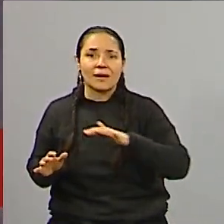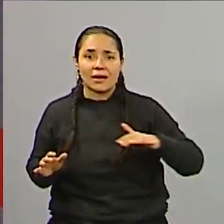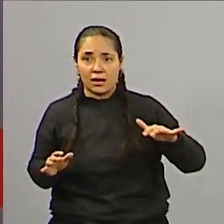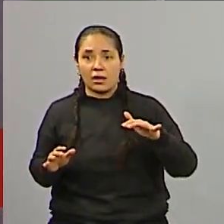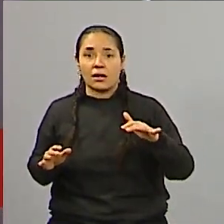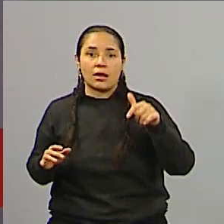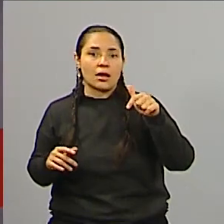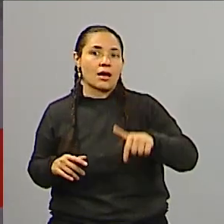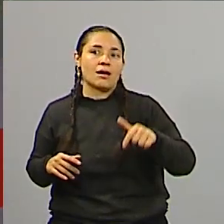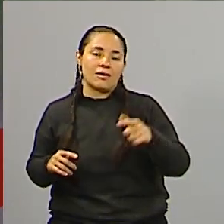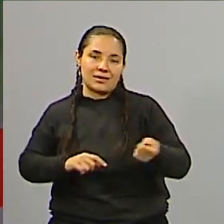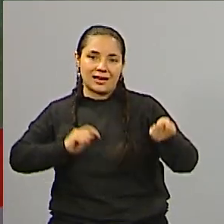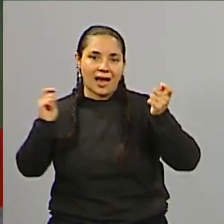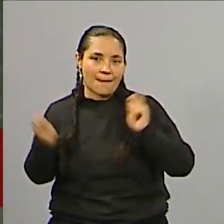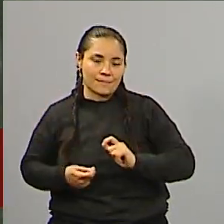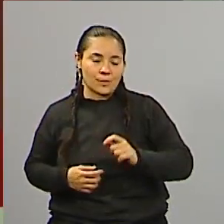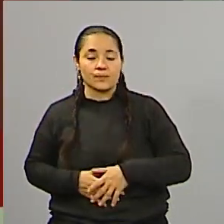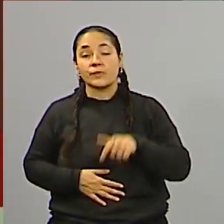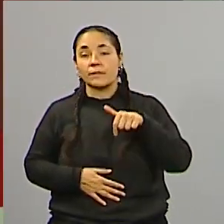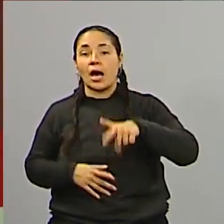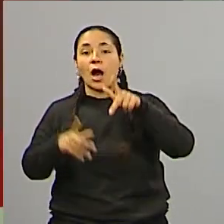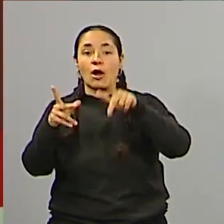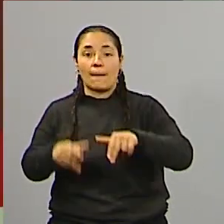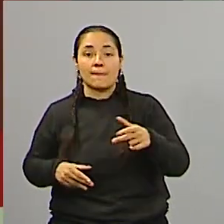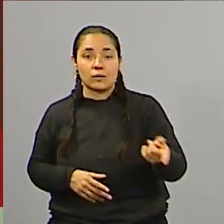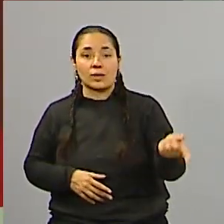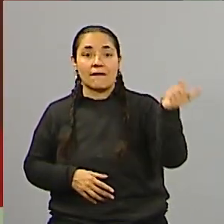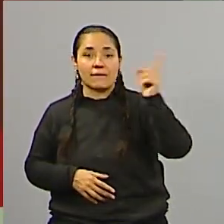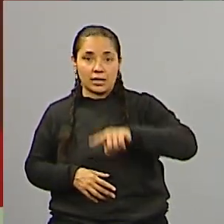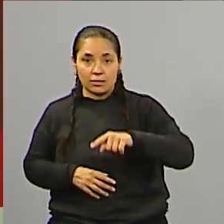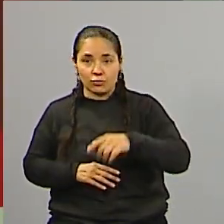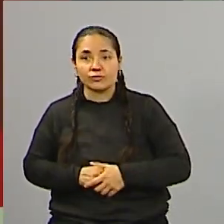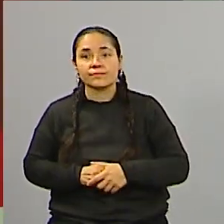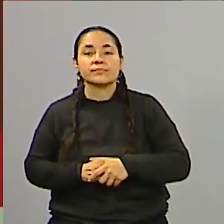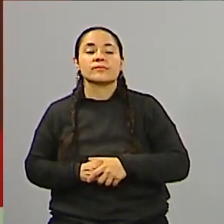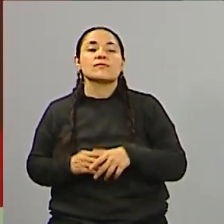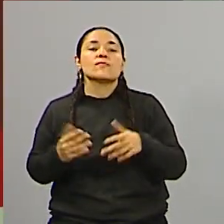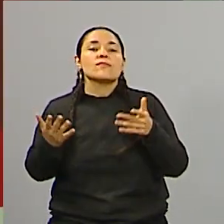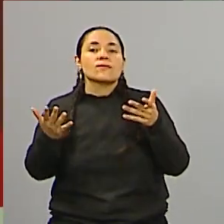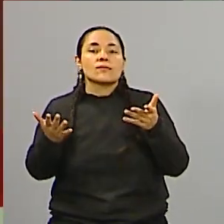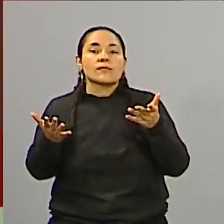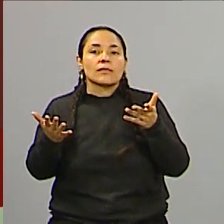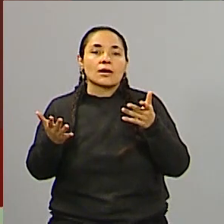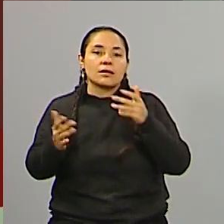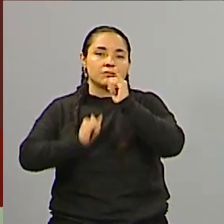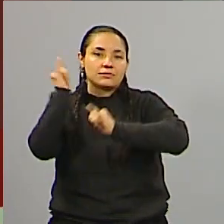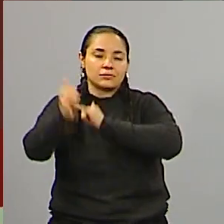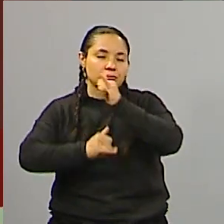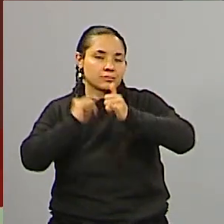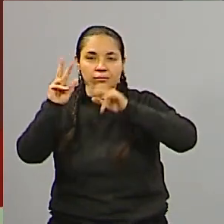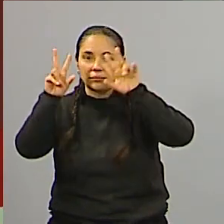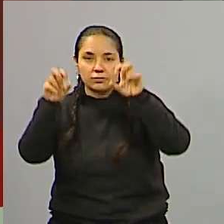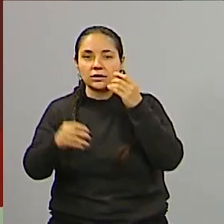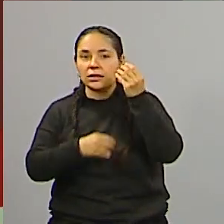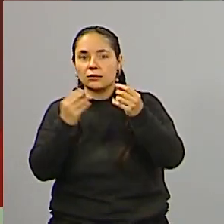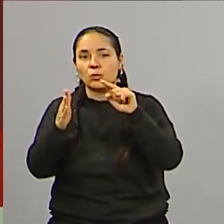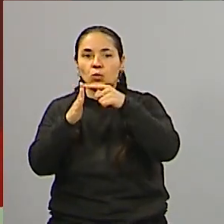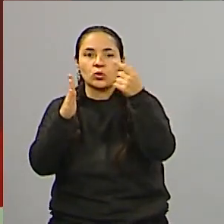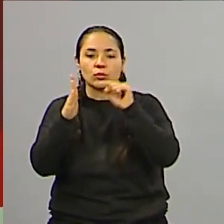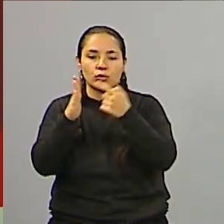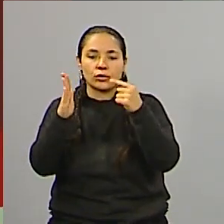Mire, los vecinos me han criticado muchas cuestiones. En la sexta me han hablado mucho de inseguridad, como